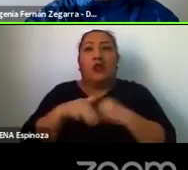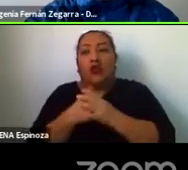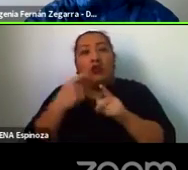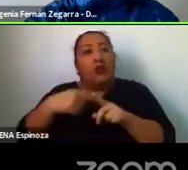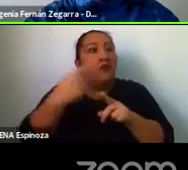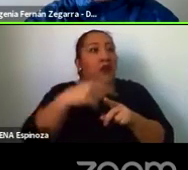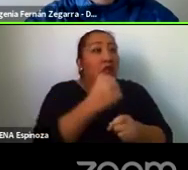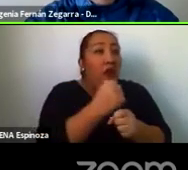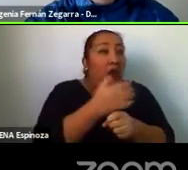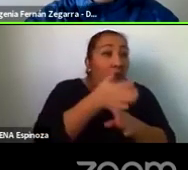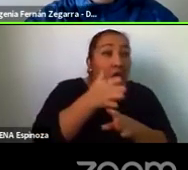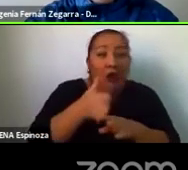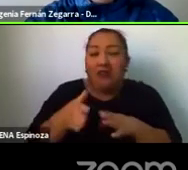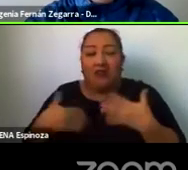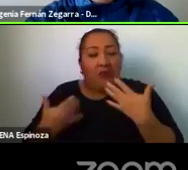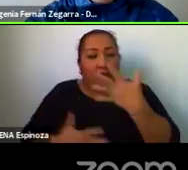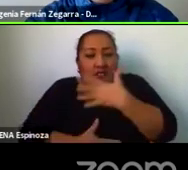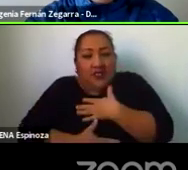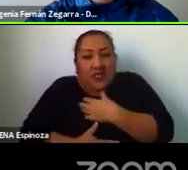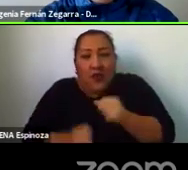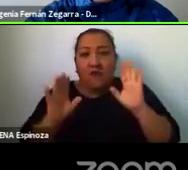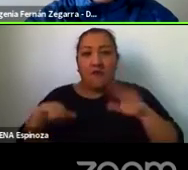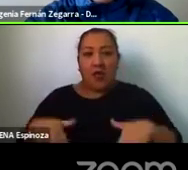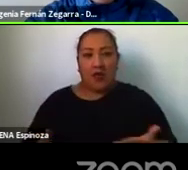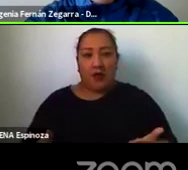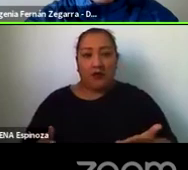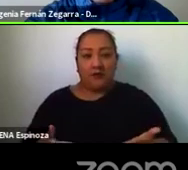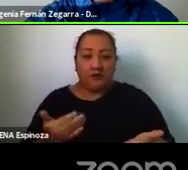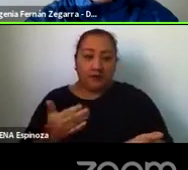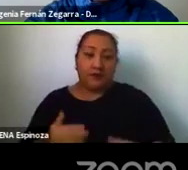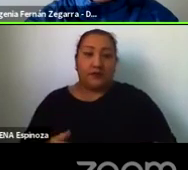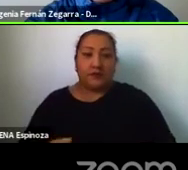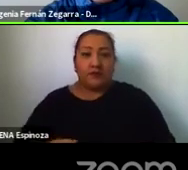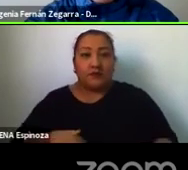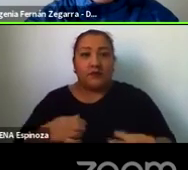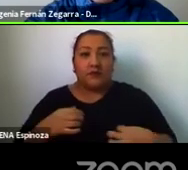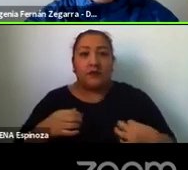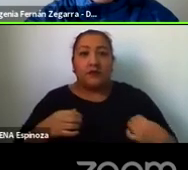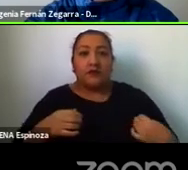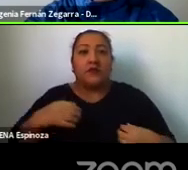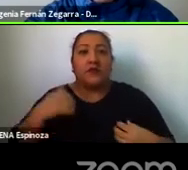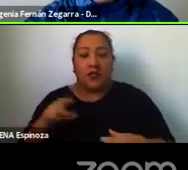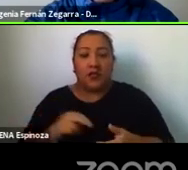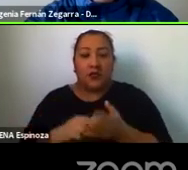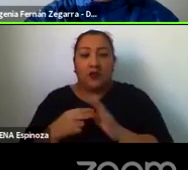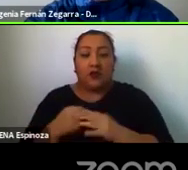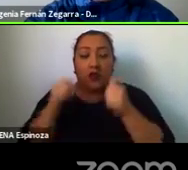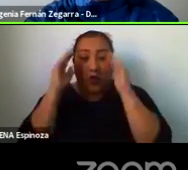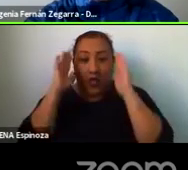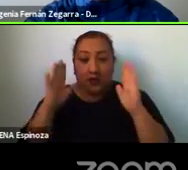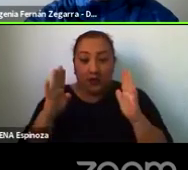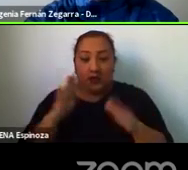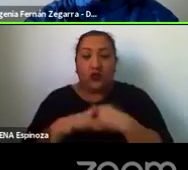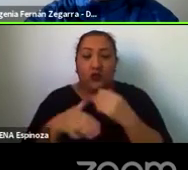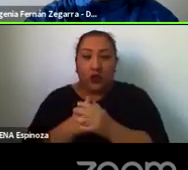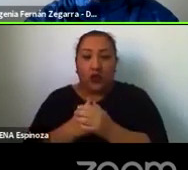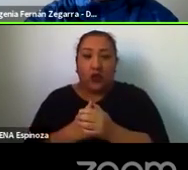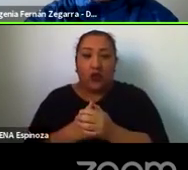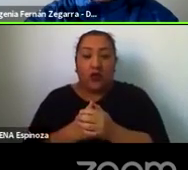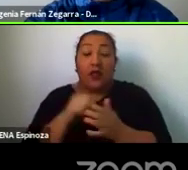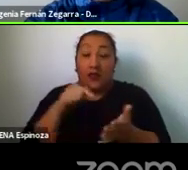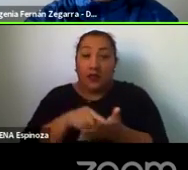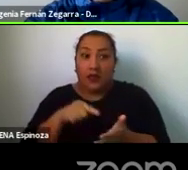actividades. Entonces, por ello, en este conversatorio hemos privilegiado la atención en